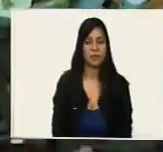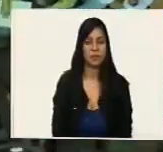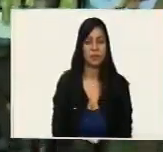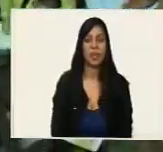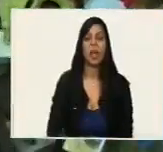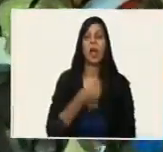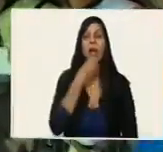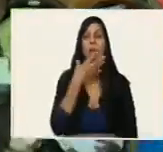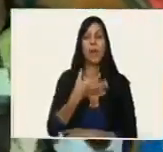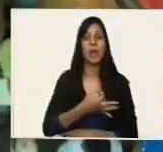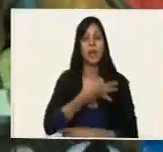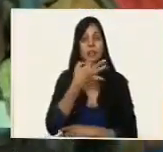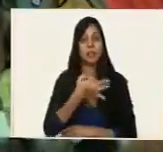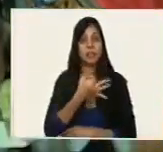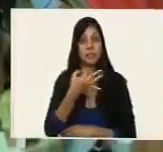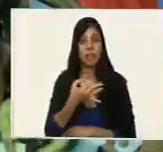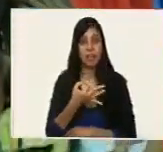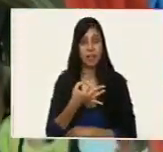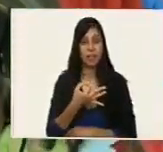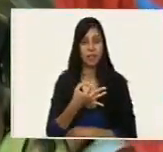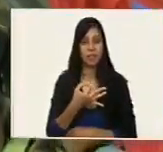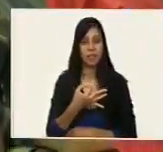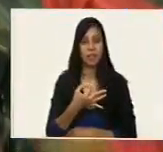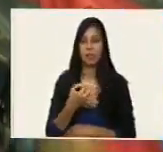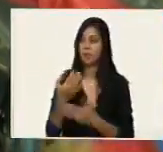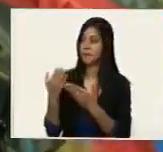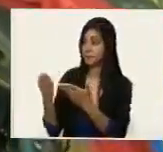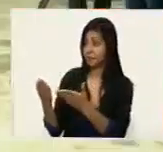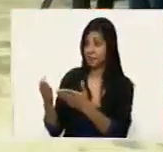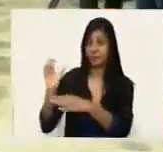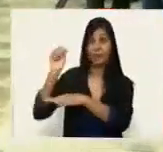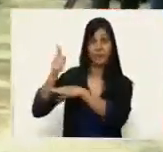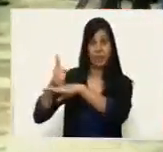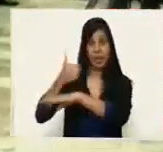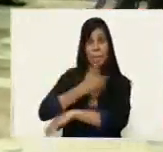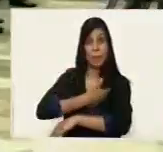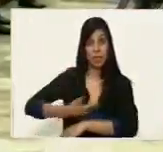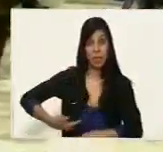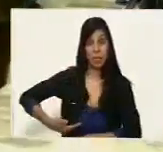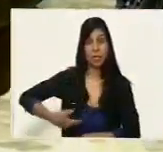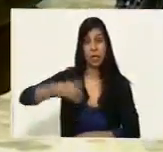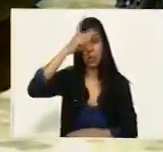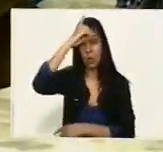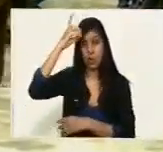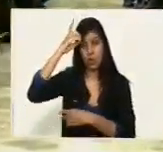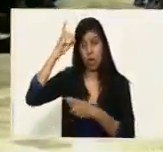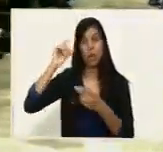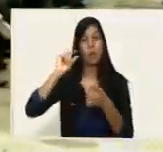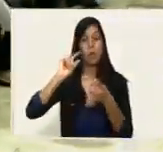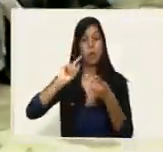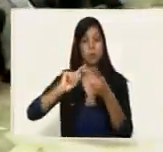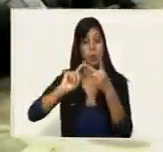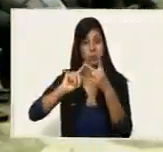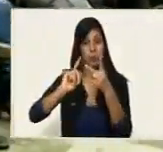Buenas tardes, ciudadano presidente Diosdado Cabello, ciudadana vicepresidenta